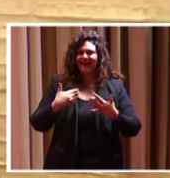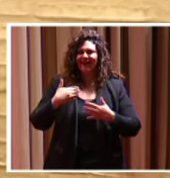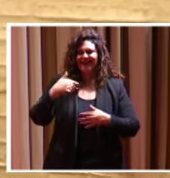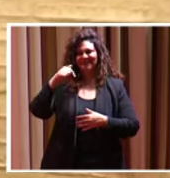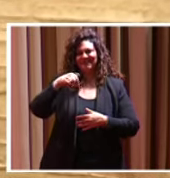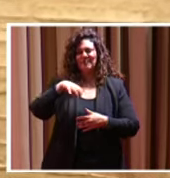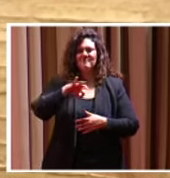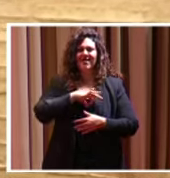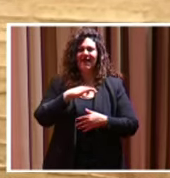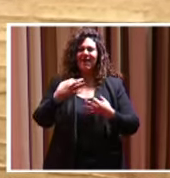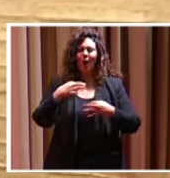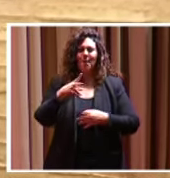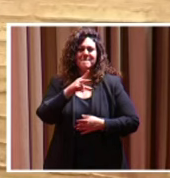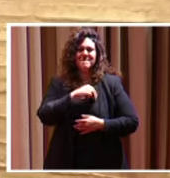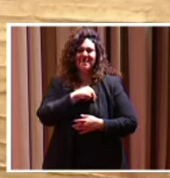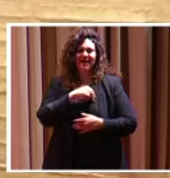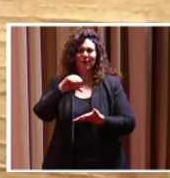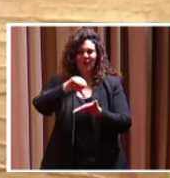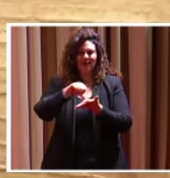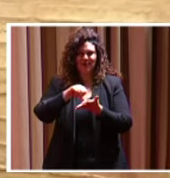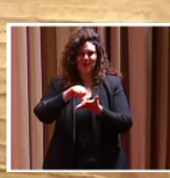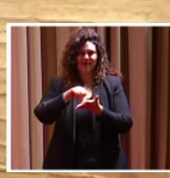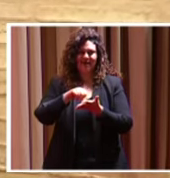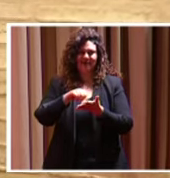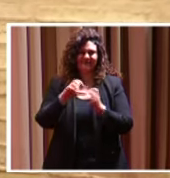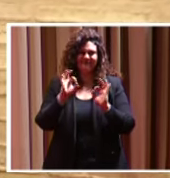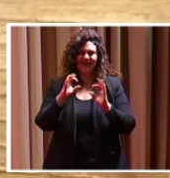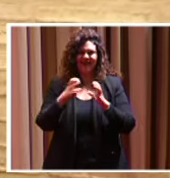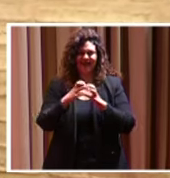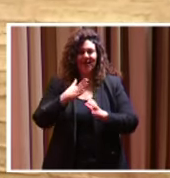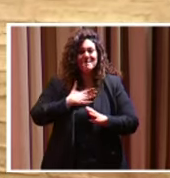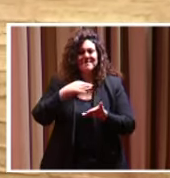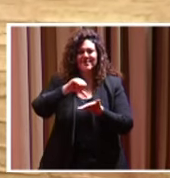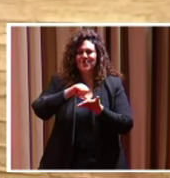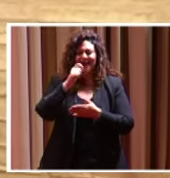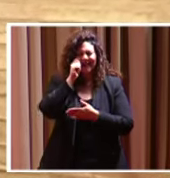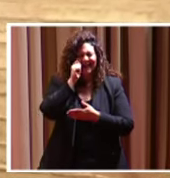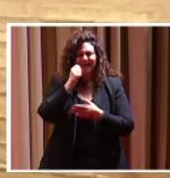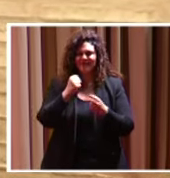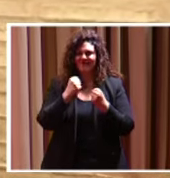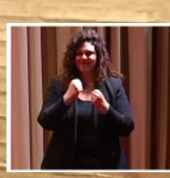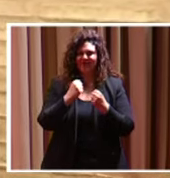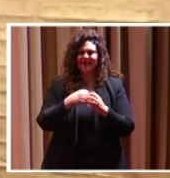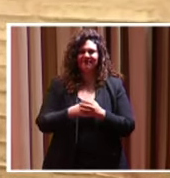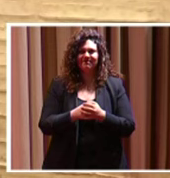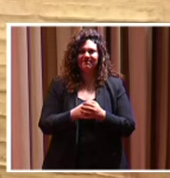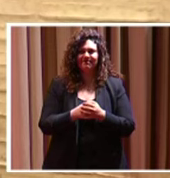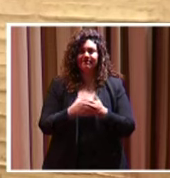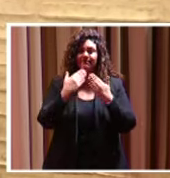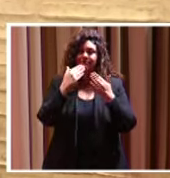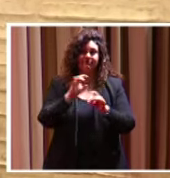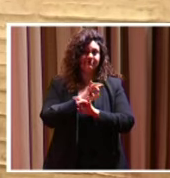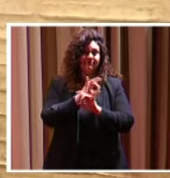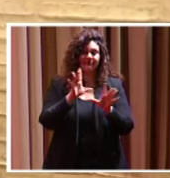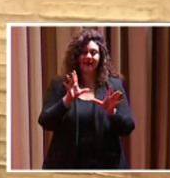esta medalla de oro del mérito de la ciudad de Granada, de mi ciudad, a la que quiero tantísimo. Agradecer, por